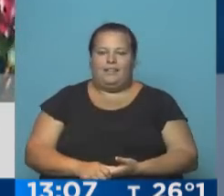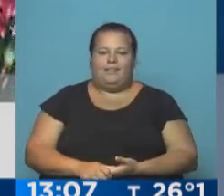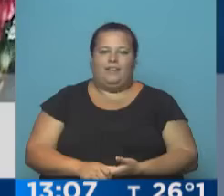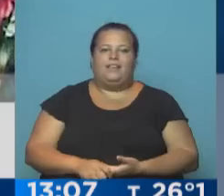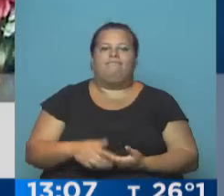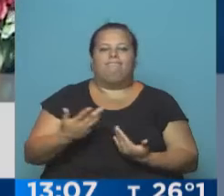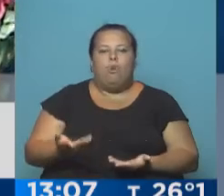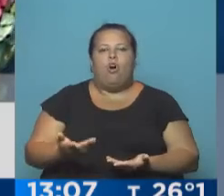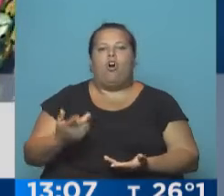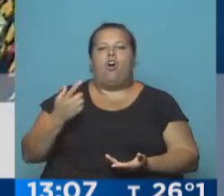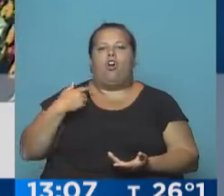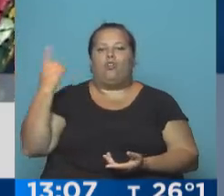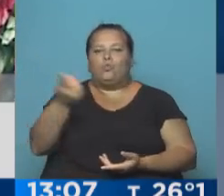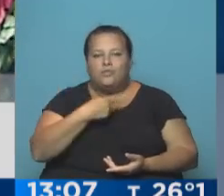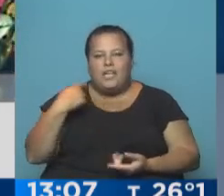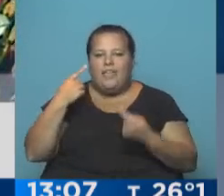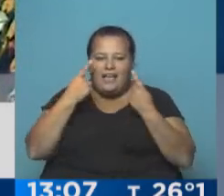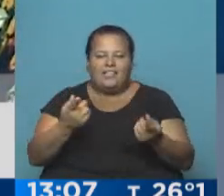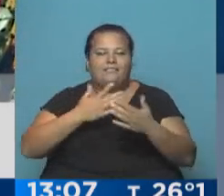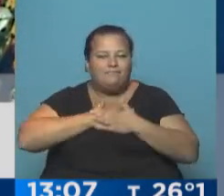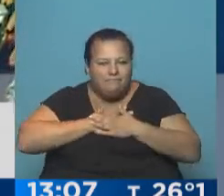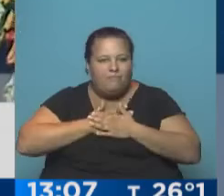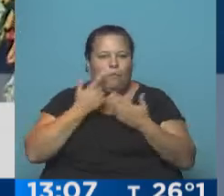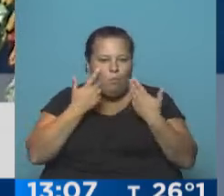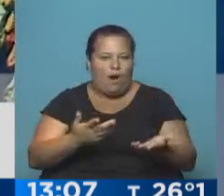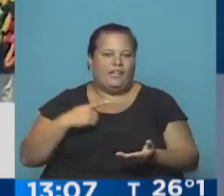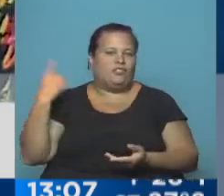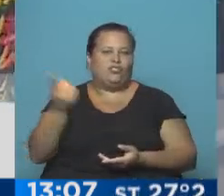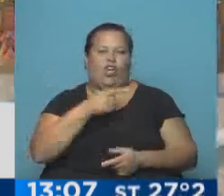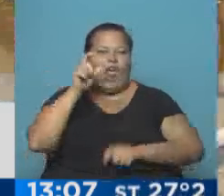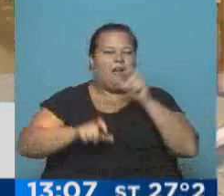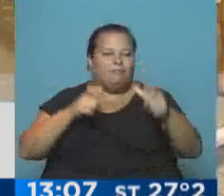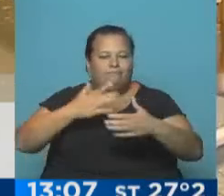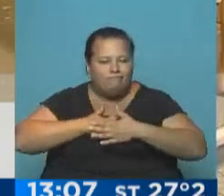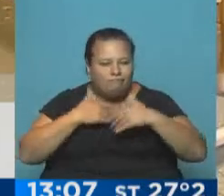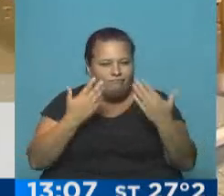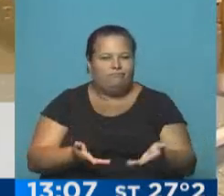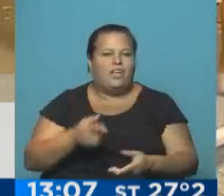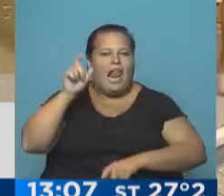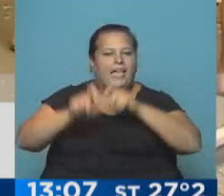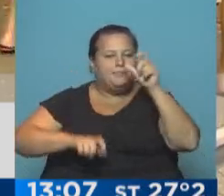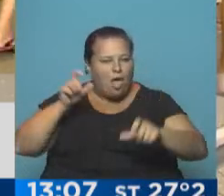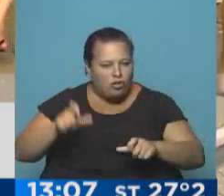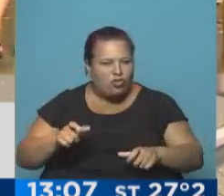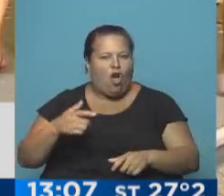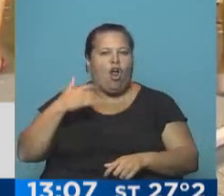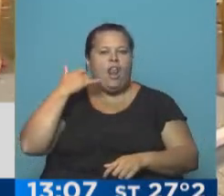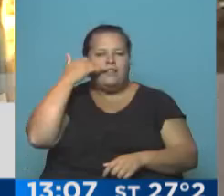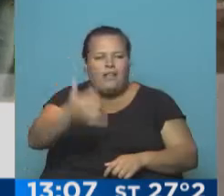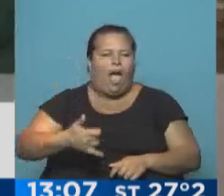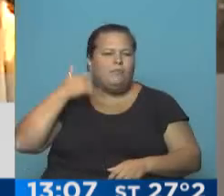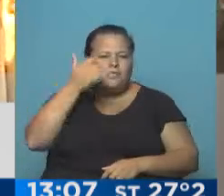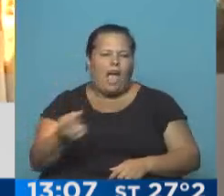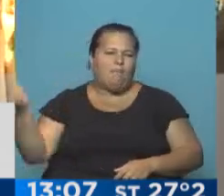Y por toda la recepción de ustedes y el cariño demostrado por todo el público, y toda la gente que llaman sin